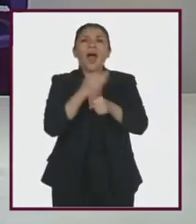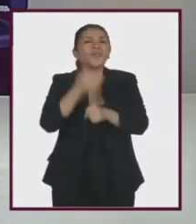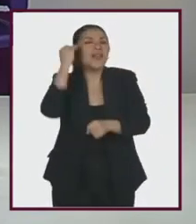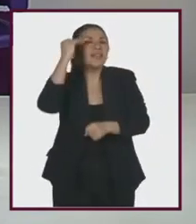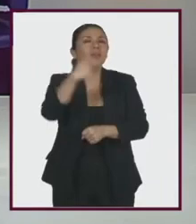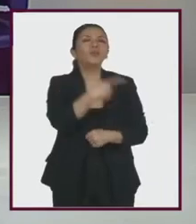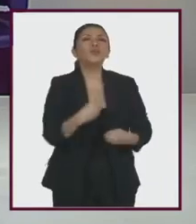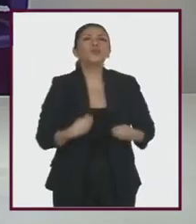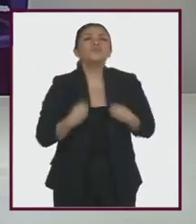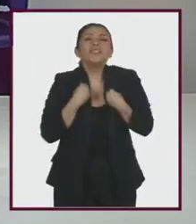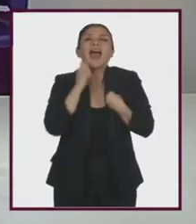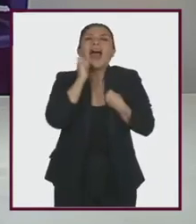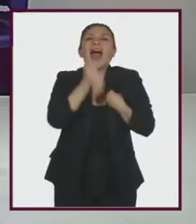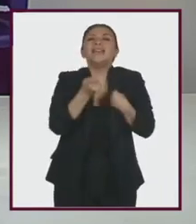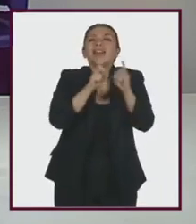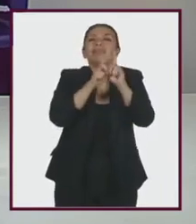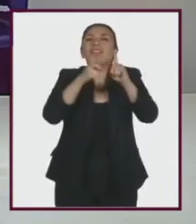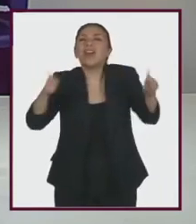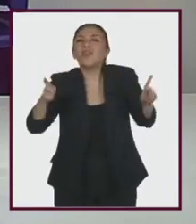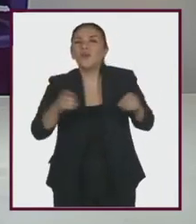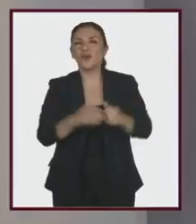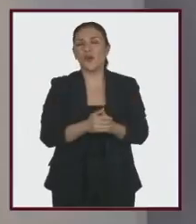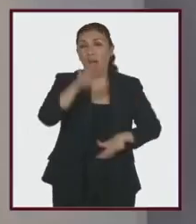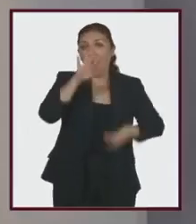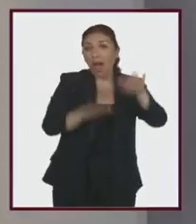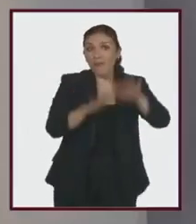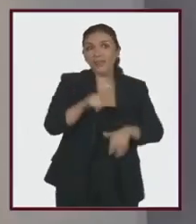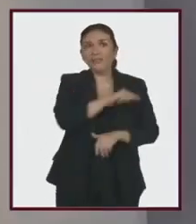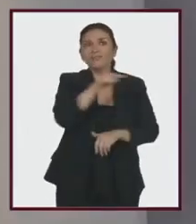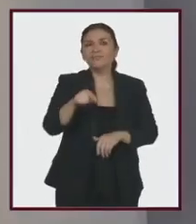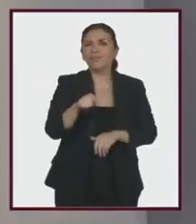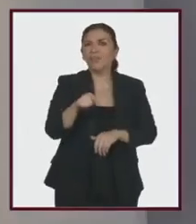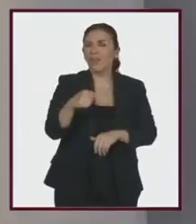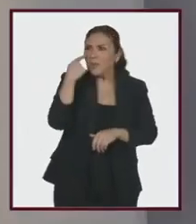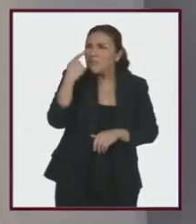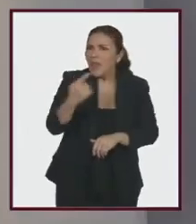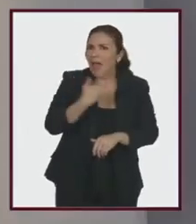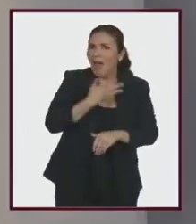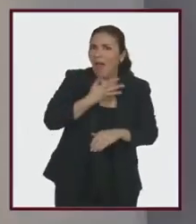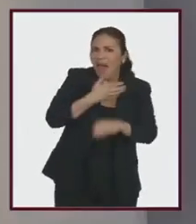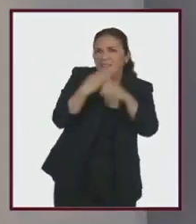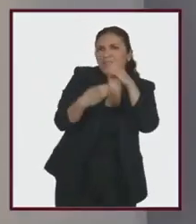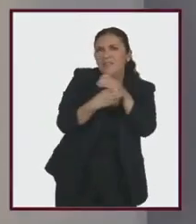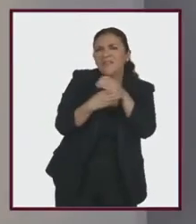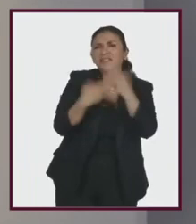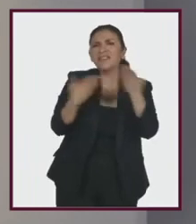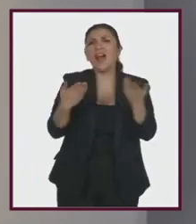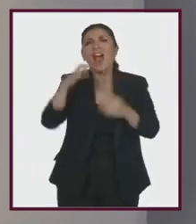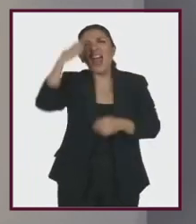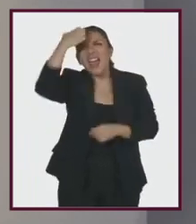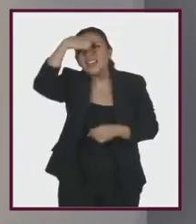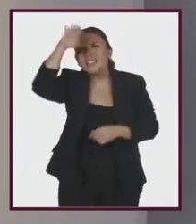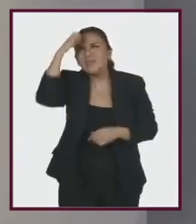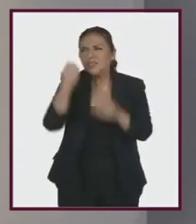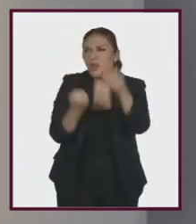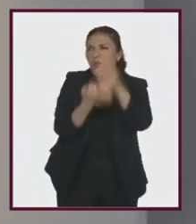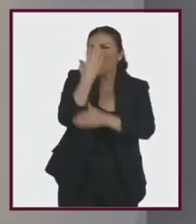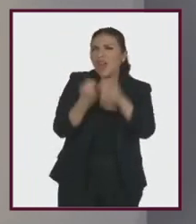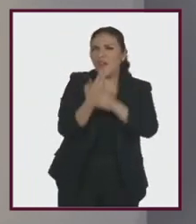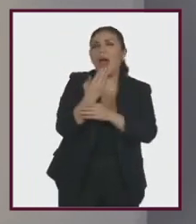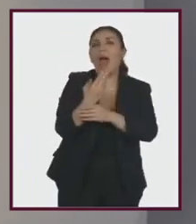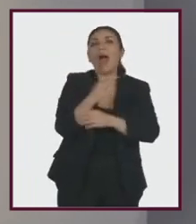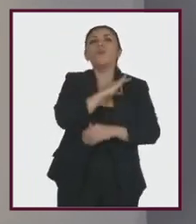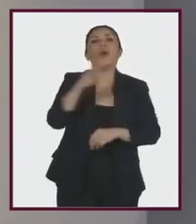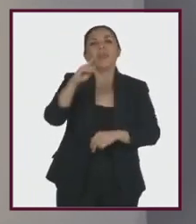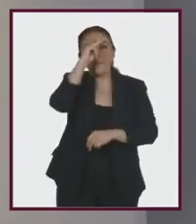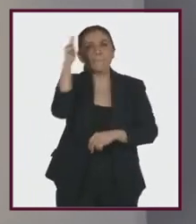de desarrollo, donde algunas veces tener acceso a situaciones o a experiencias los pueden poner en mayor riesgo